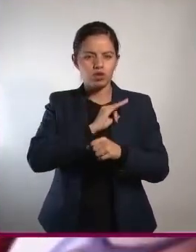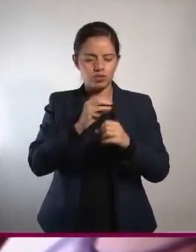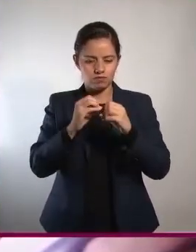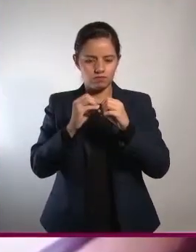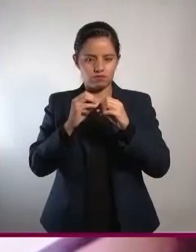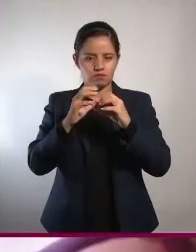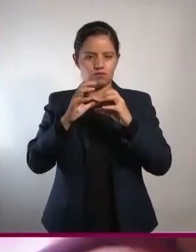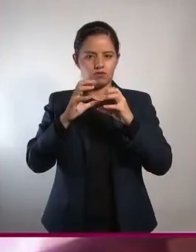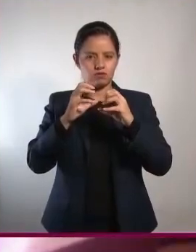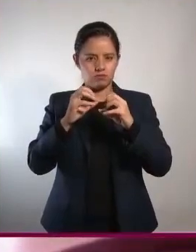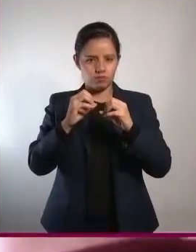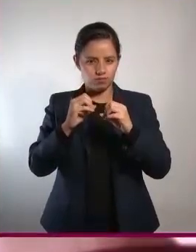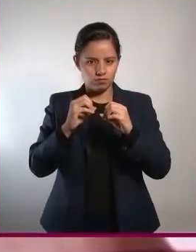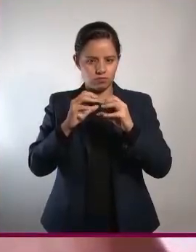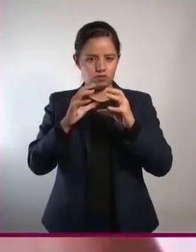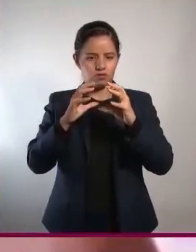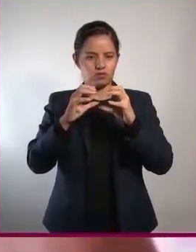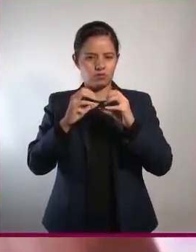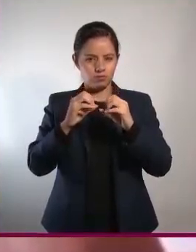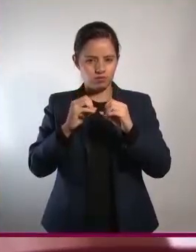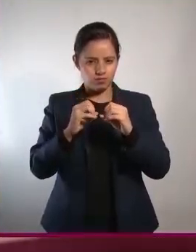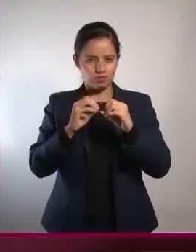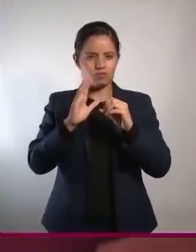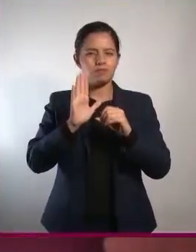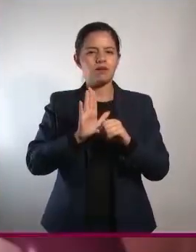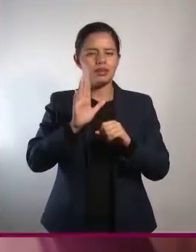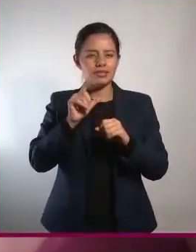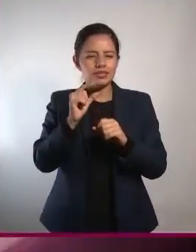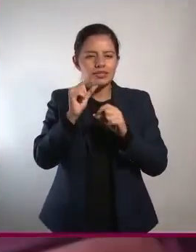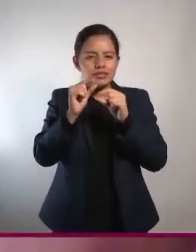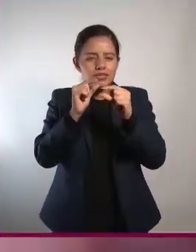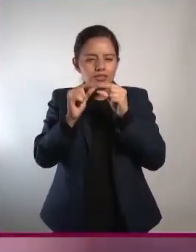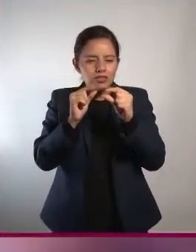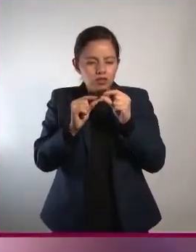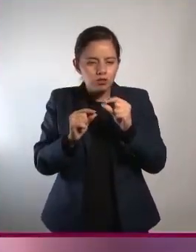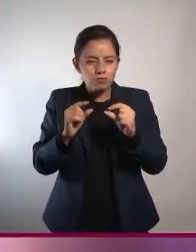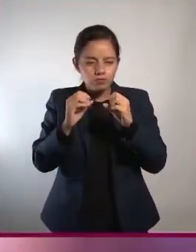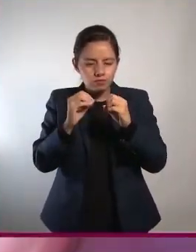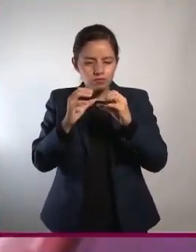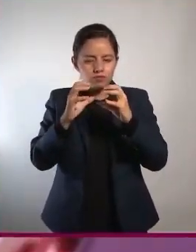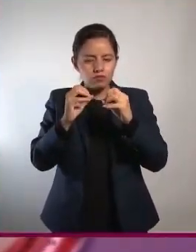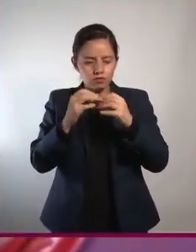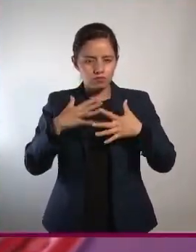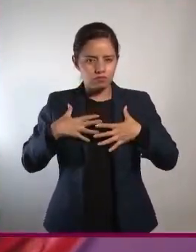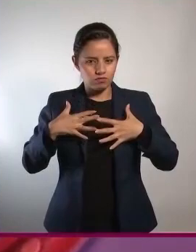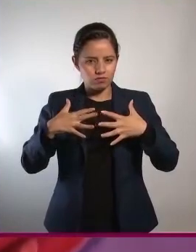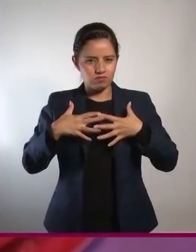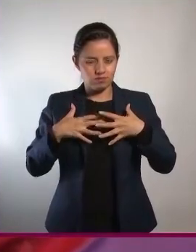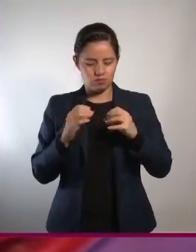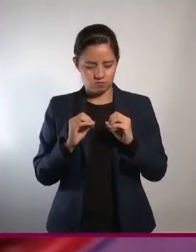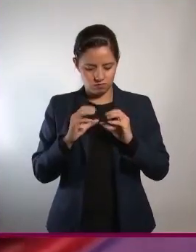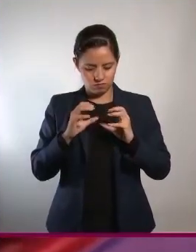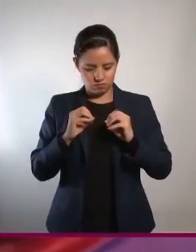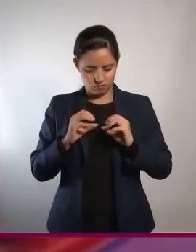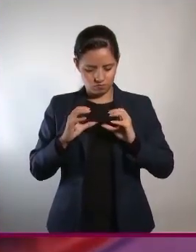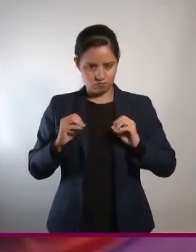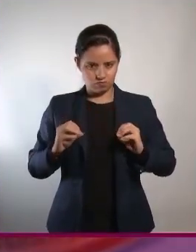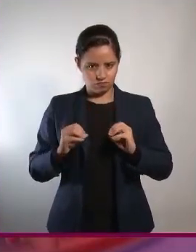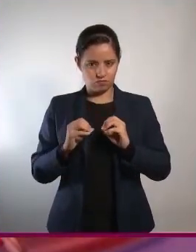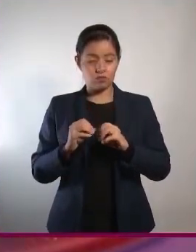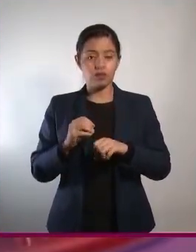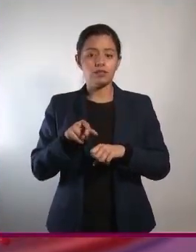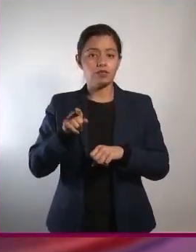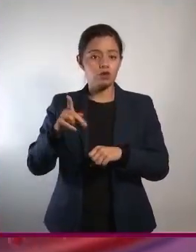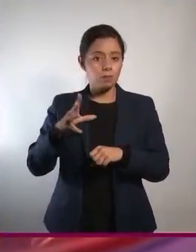contraerse, como si fueran pequeños globos en cada ciclo respiratorio. Con la infección por SARS-CoV-2 y